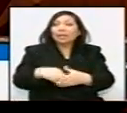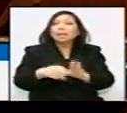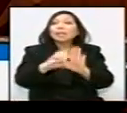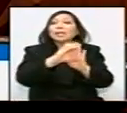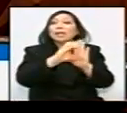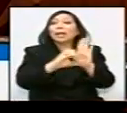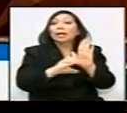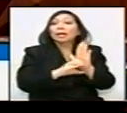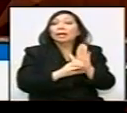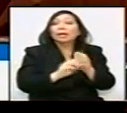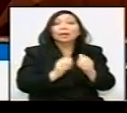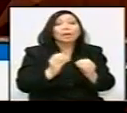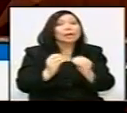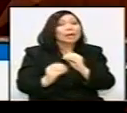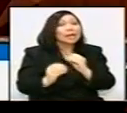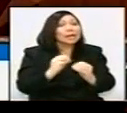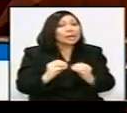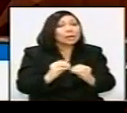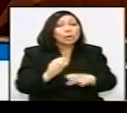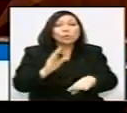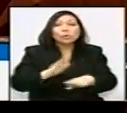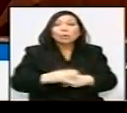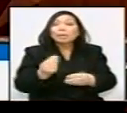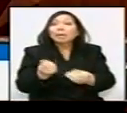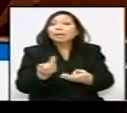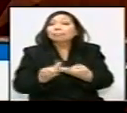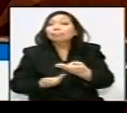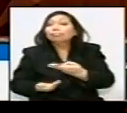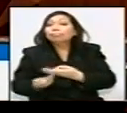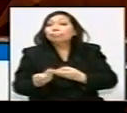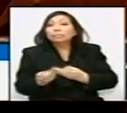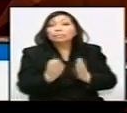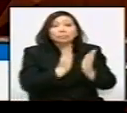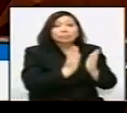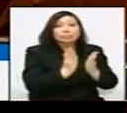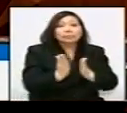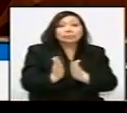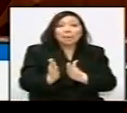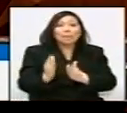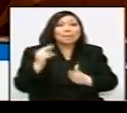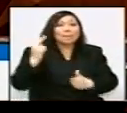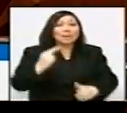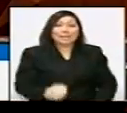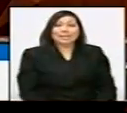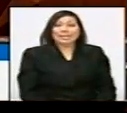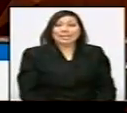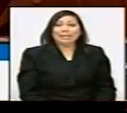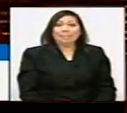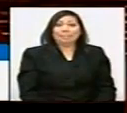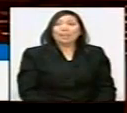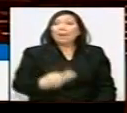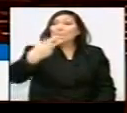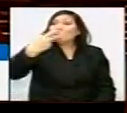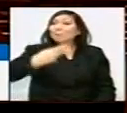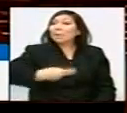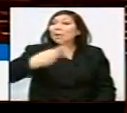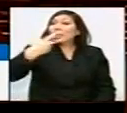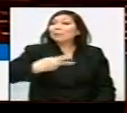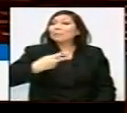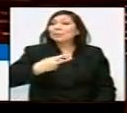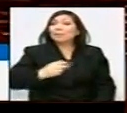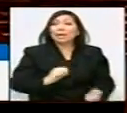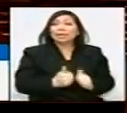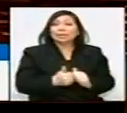Constitución la regulación sobre el financiamiento de las organizaciones políticas, la prohibición de